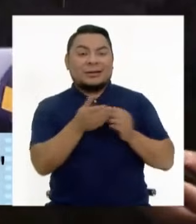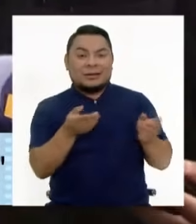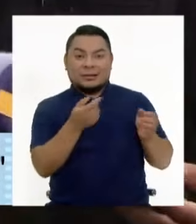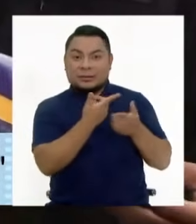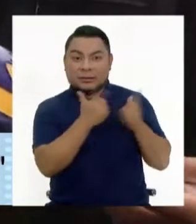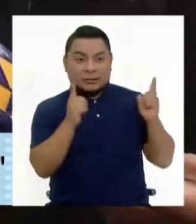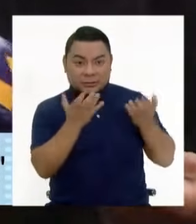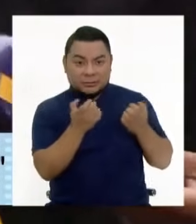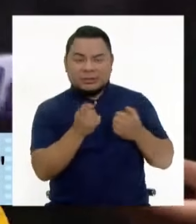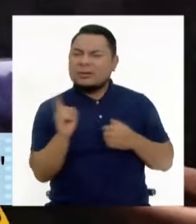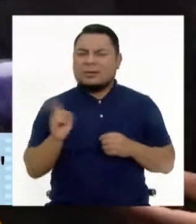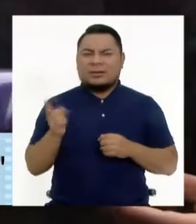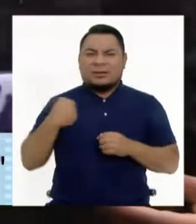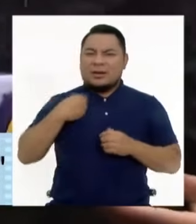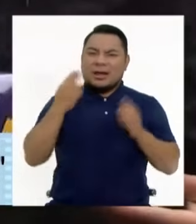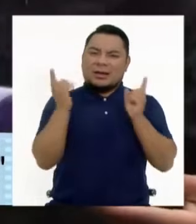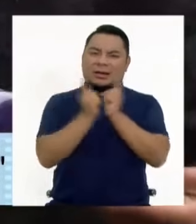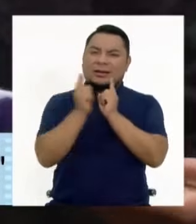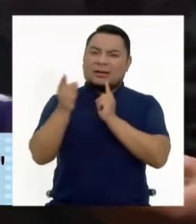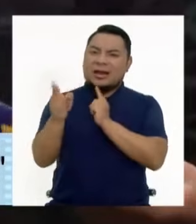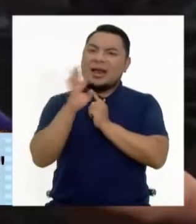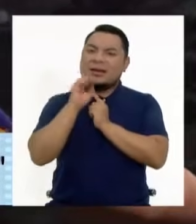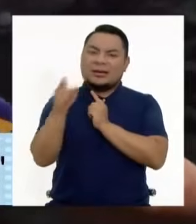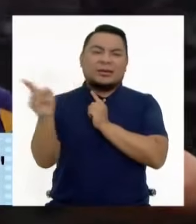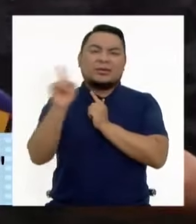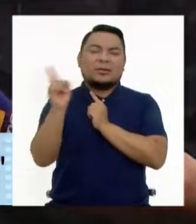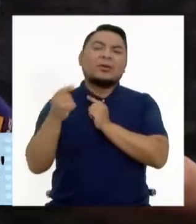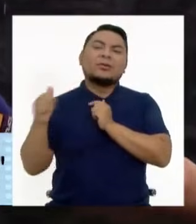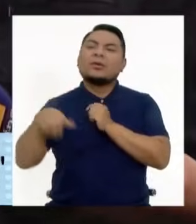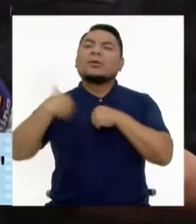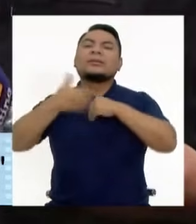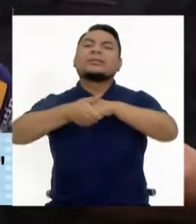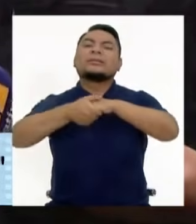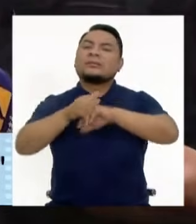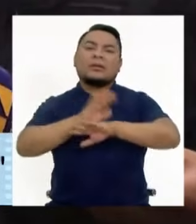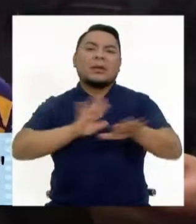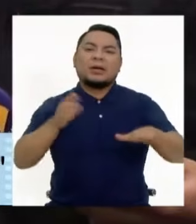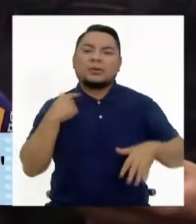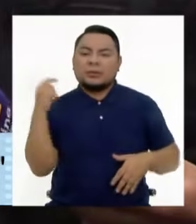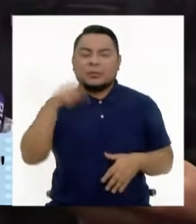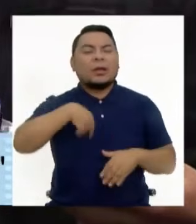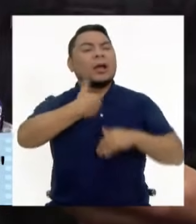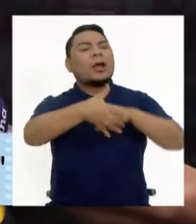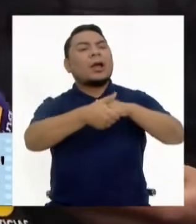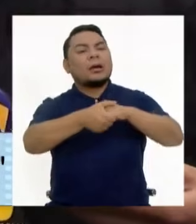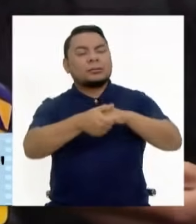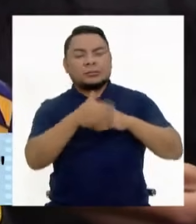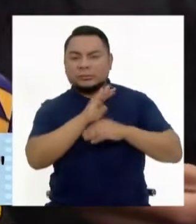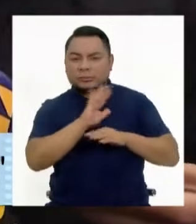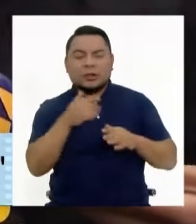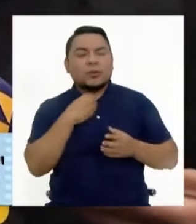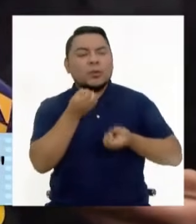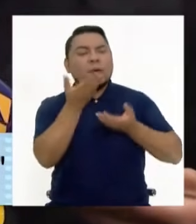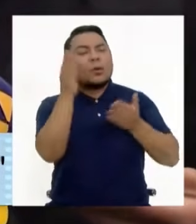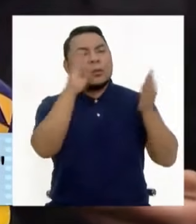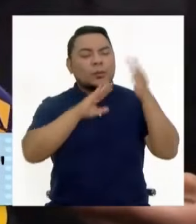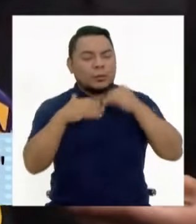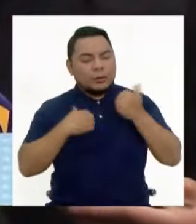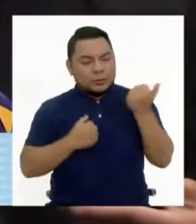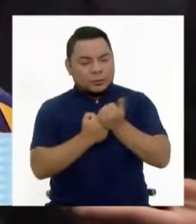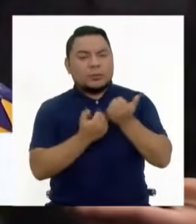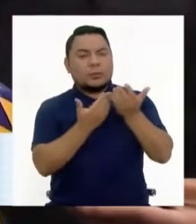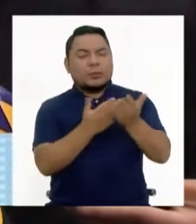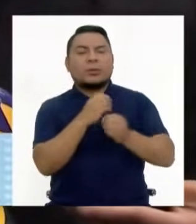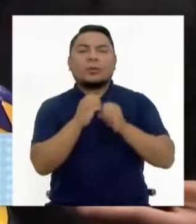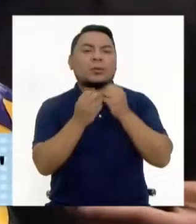venido para saludar al presidente, como cualquiera de nosotros nos corresponde saludarlo y expresarle mi preocupación y mi colaboración